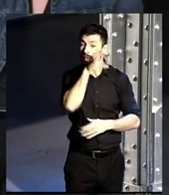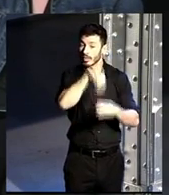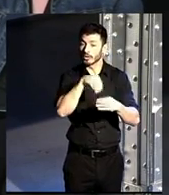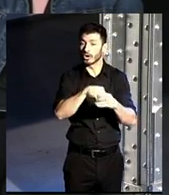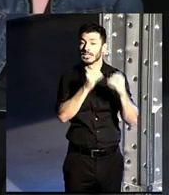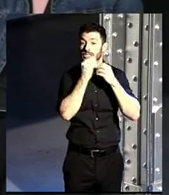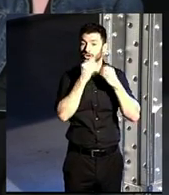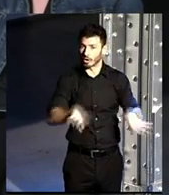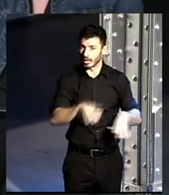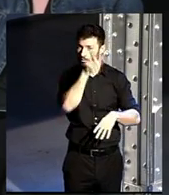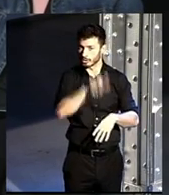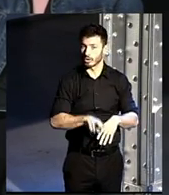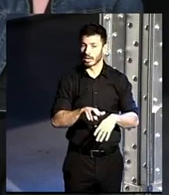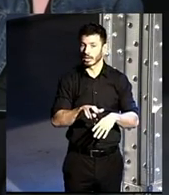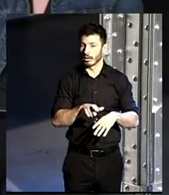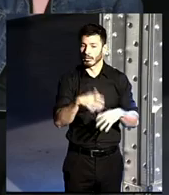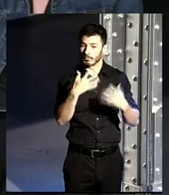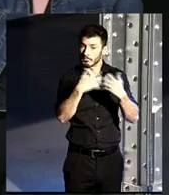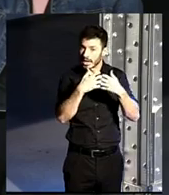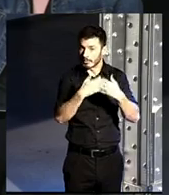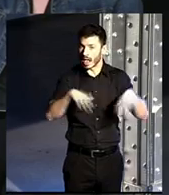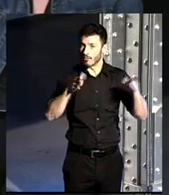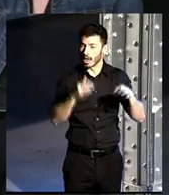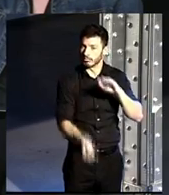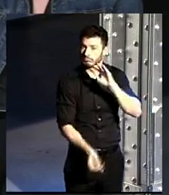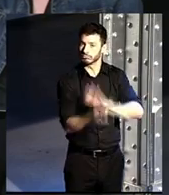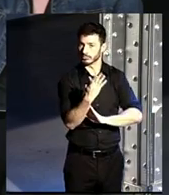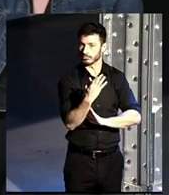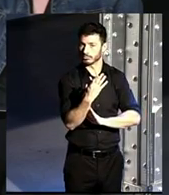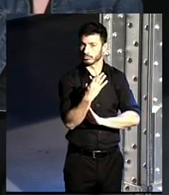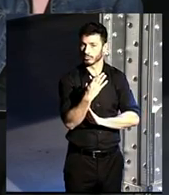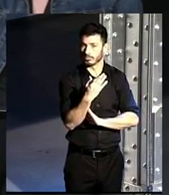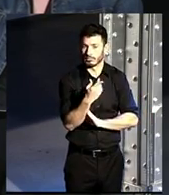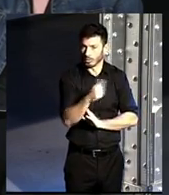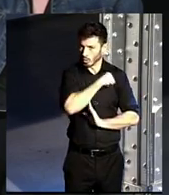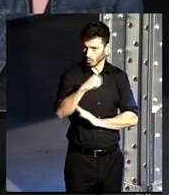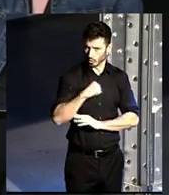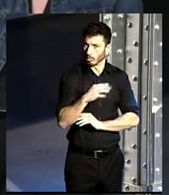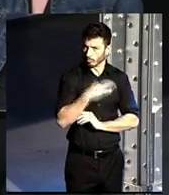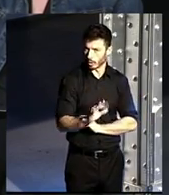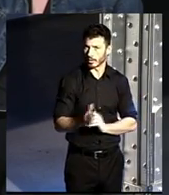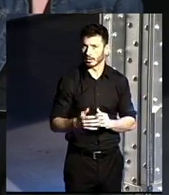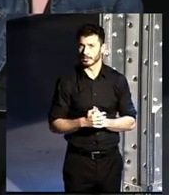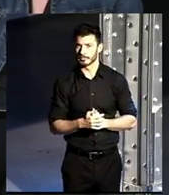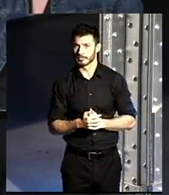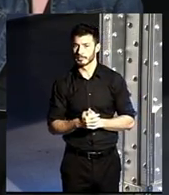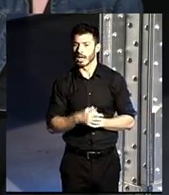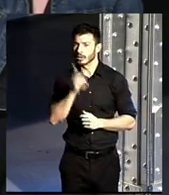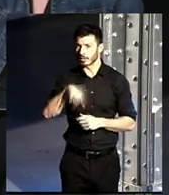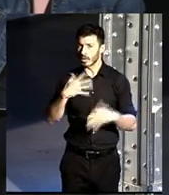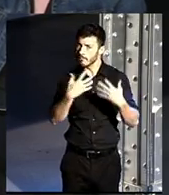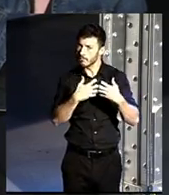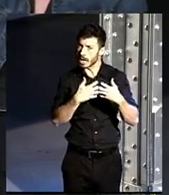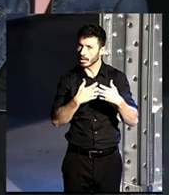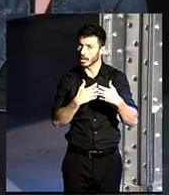un aparato para volar. Uno puede volar y puede construir, él solo, y también puede inventar una máquina para dar